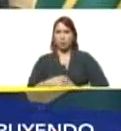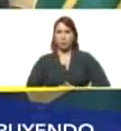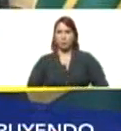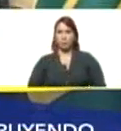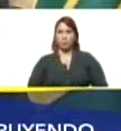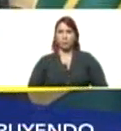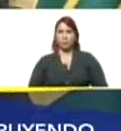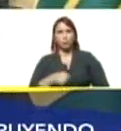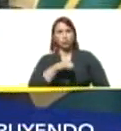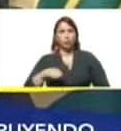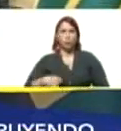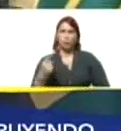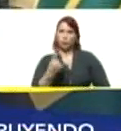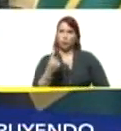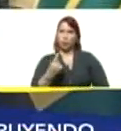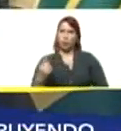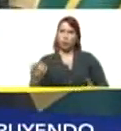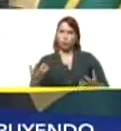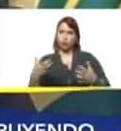Somos una sola región,